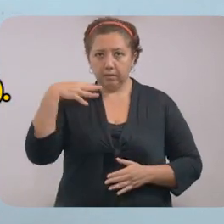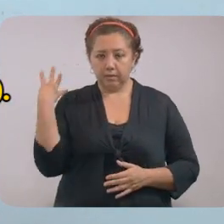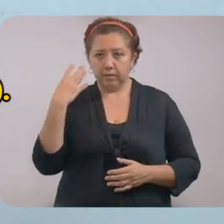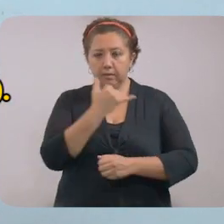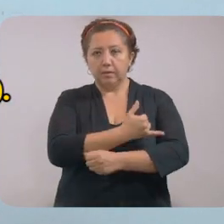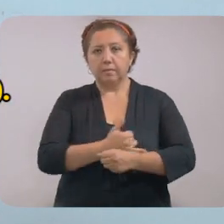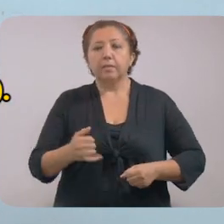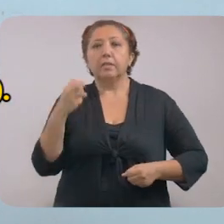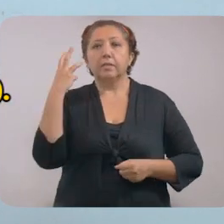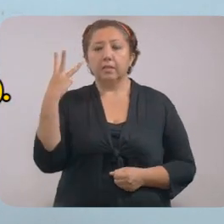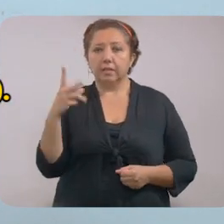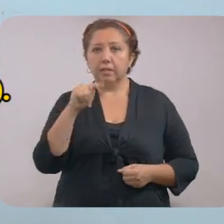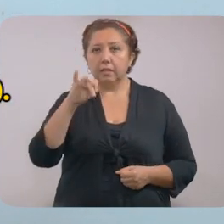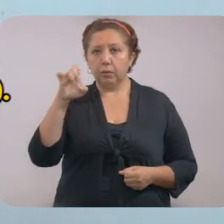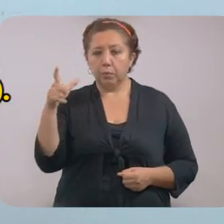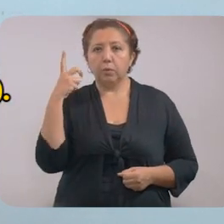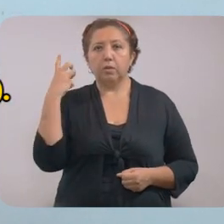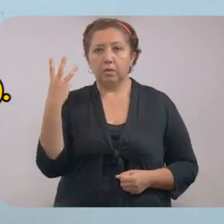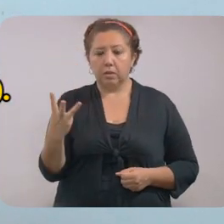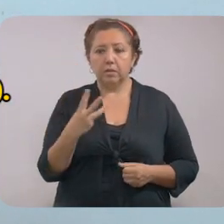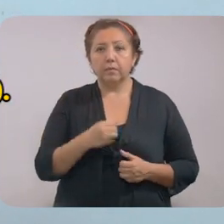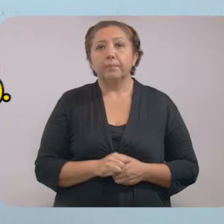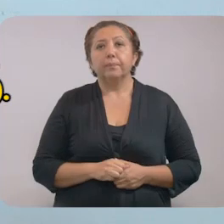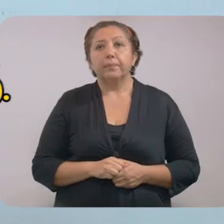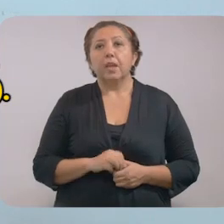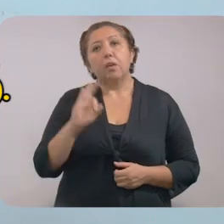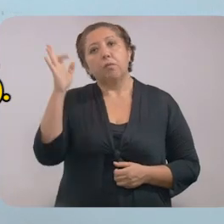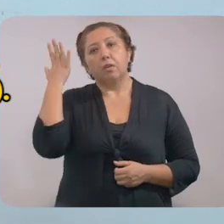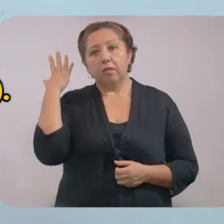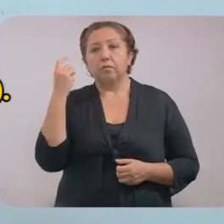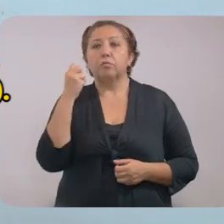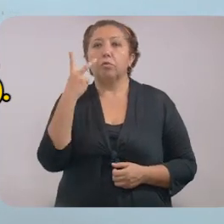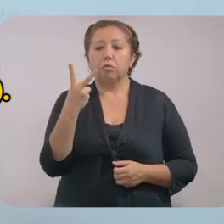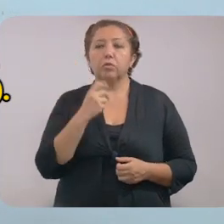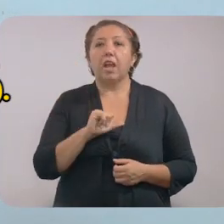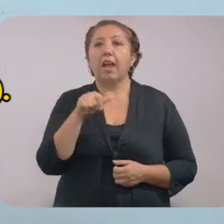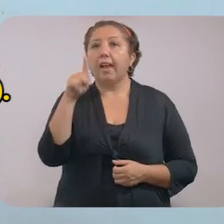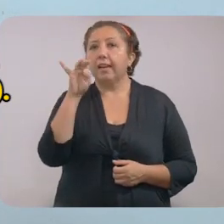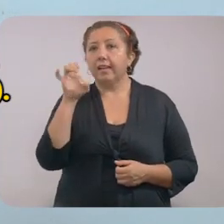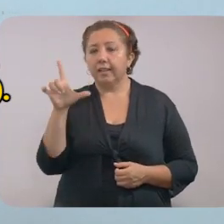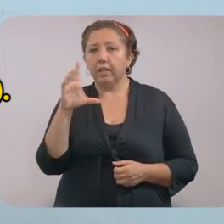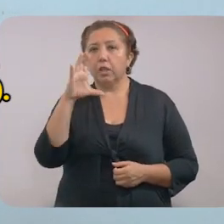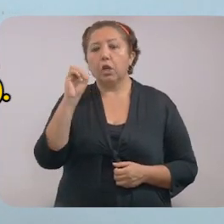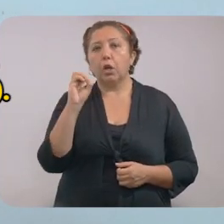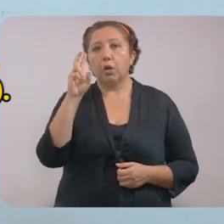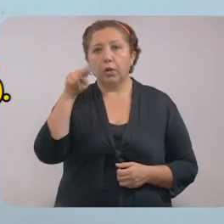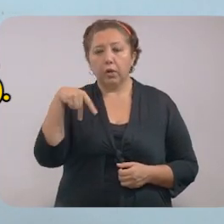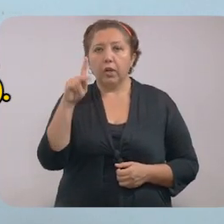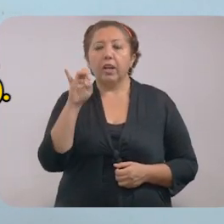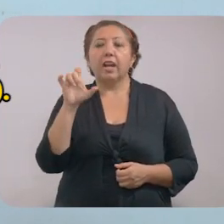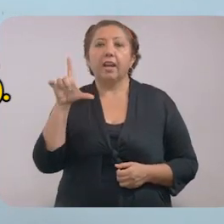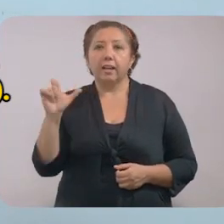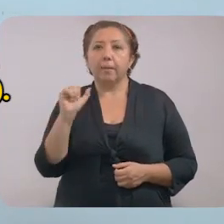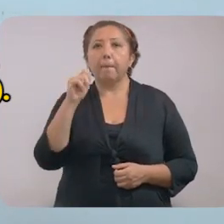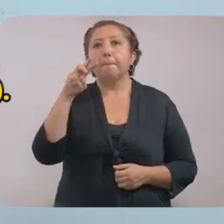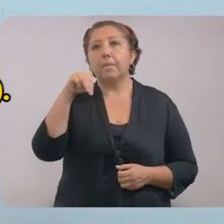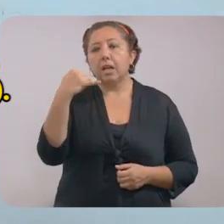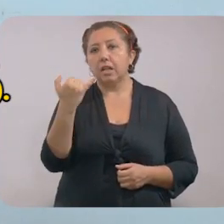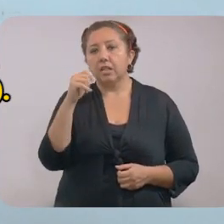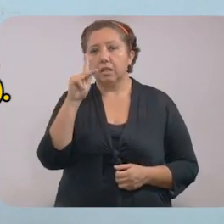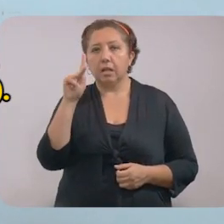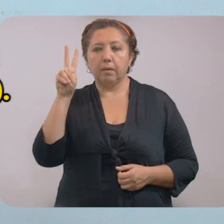en Izamal 3, Ticul 3, Foráneos 2, y Aquil, Concal, Jují, Copomá,